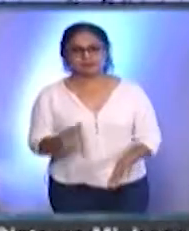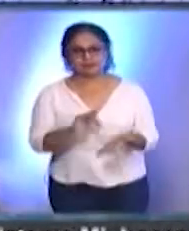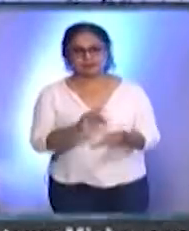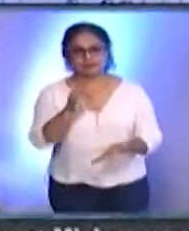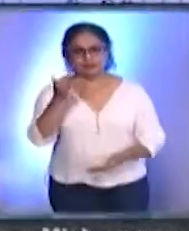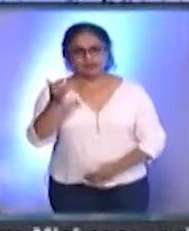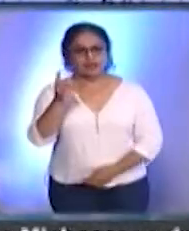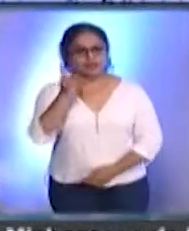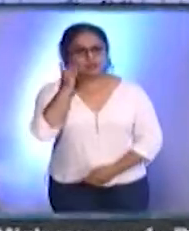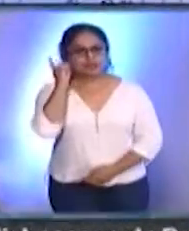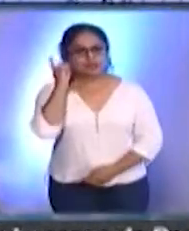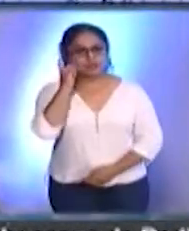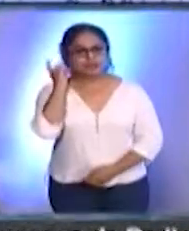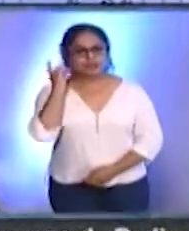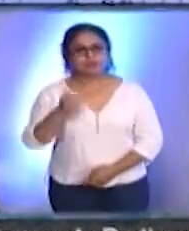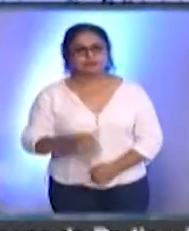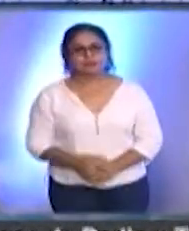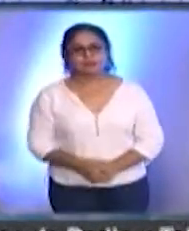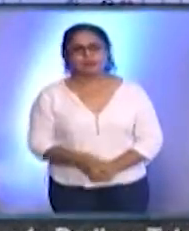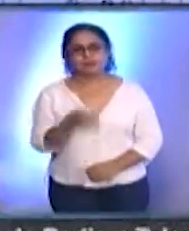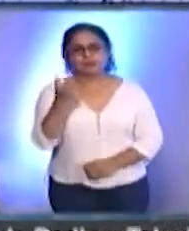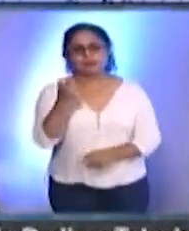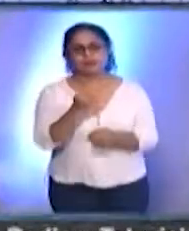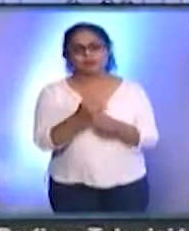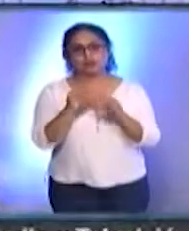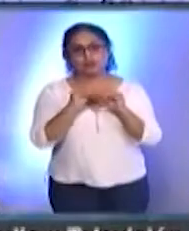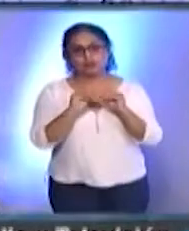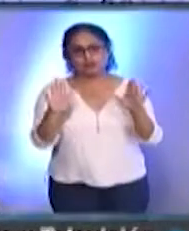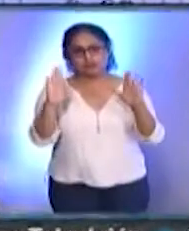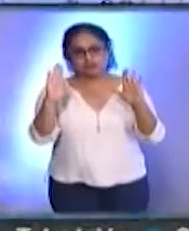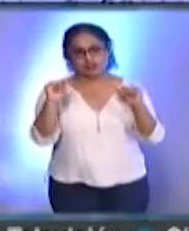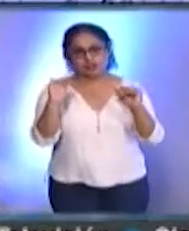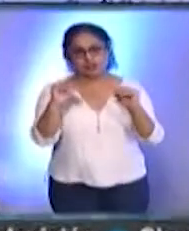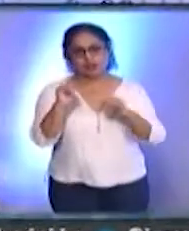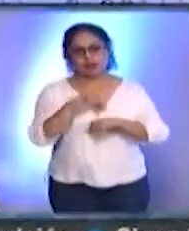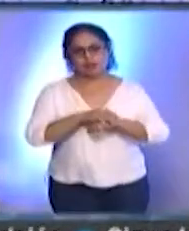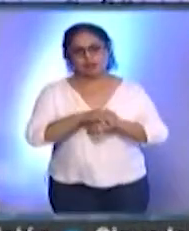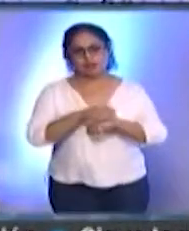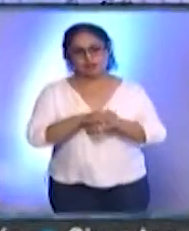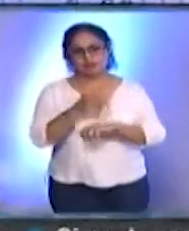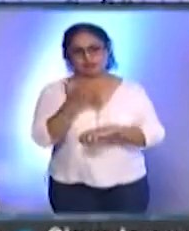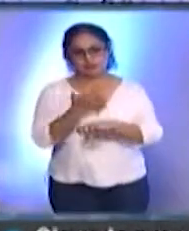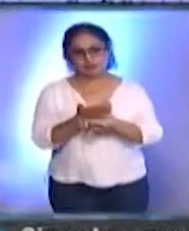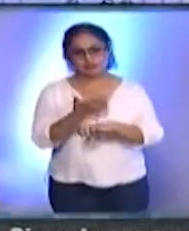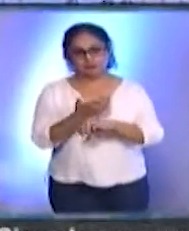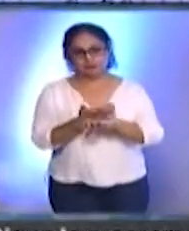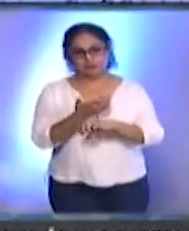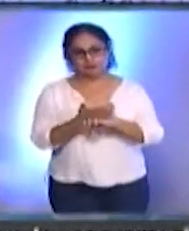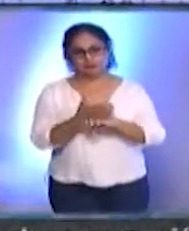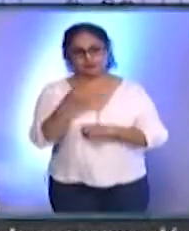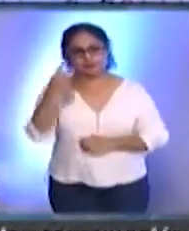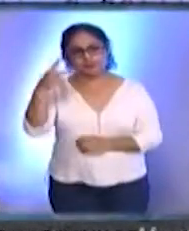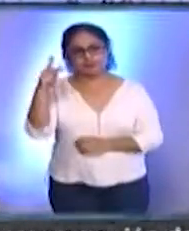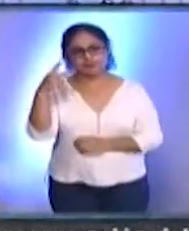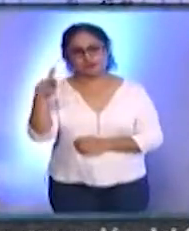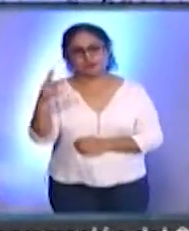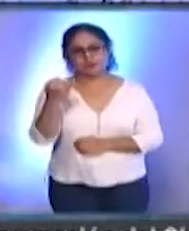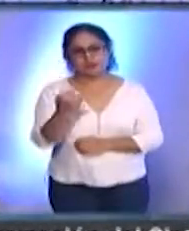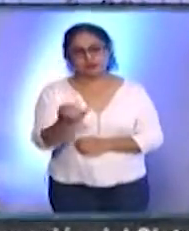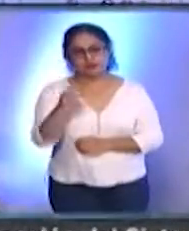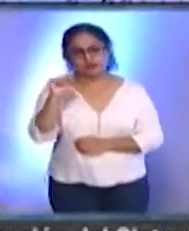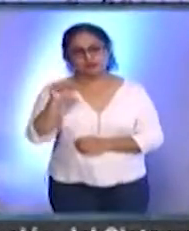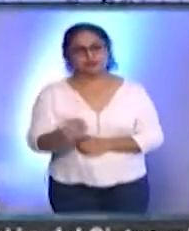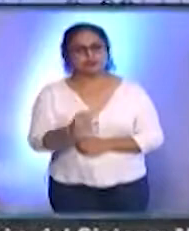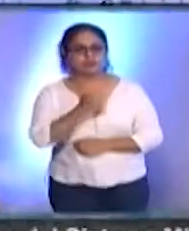Gracias, Dafa, por los detalles. Y con esa información nos despedimos de nuestros amigos paisanos que nos siguieron a través de Mexicanal en